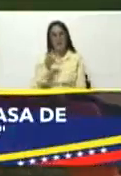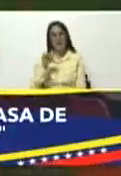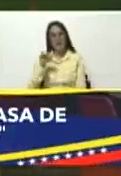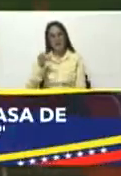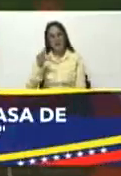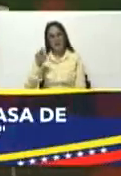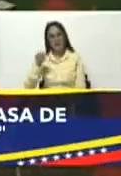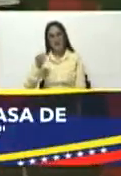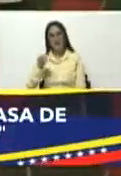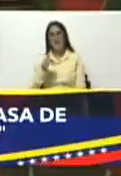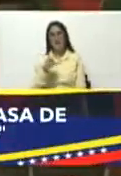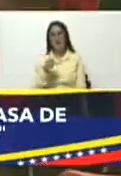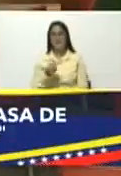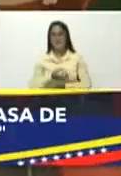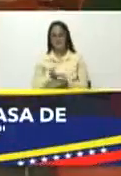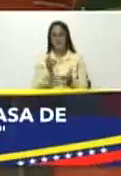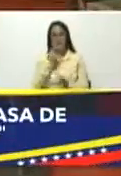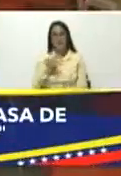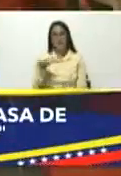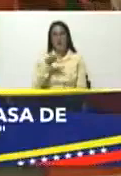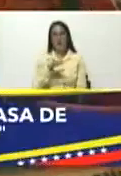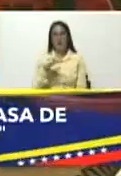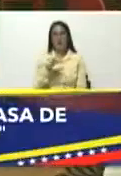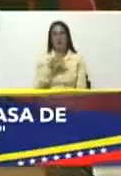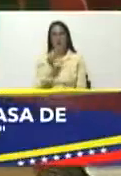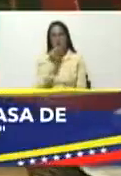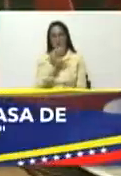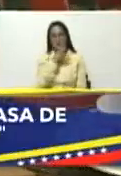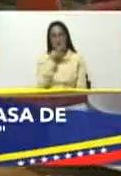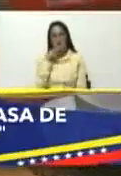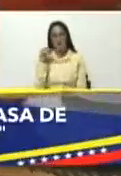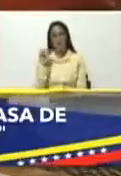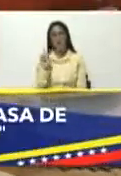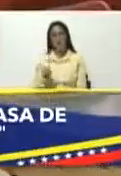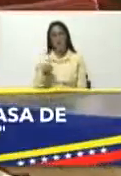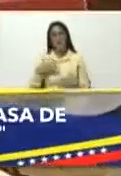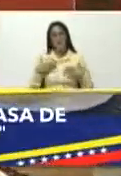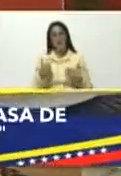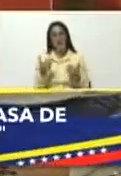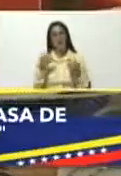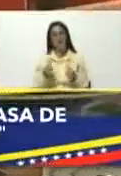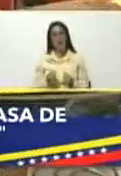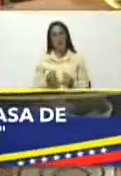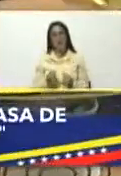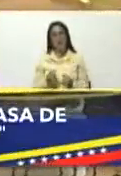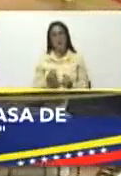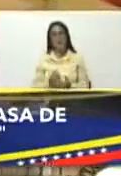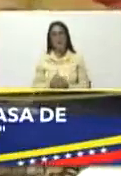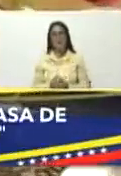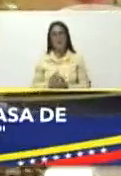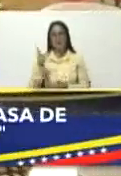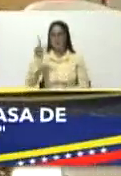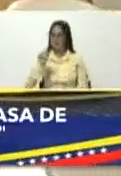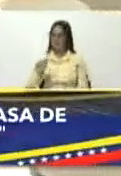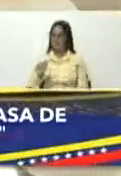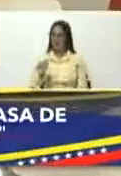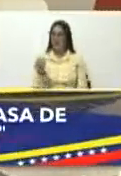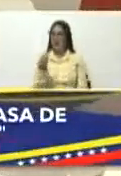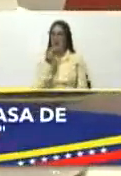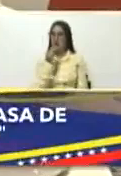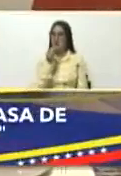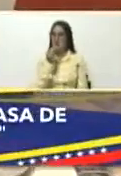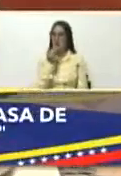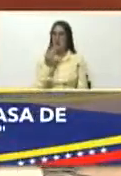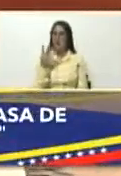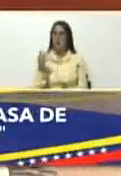Para llevar a nuestro pueblo a comer sabroso, sano, seguro y soberano. Alimentos